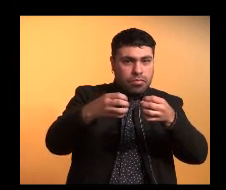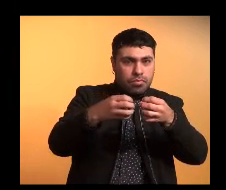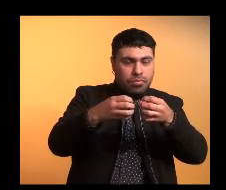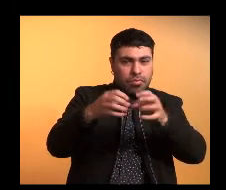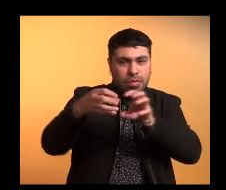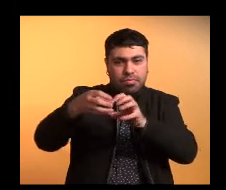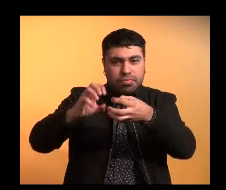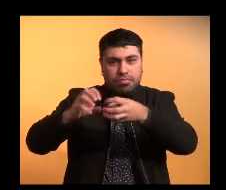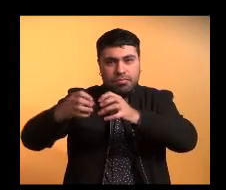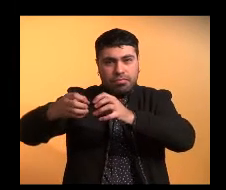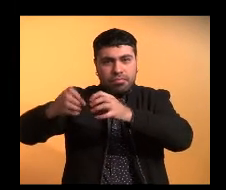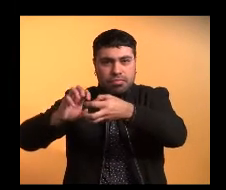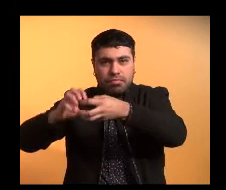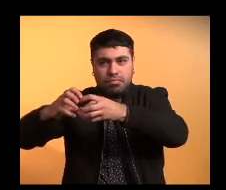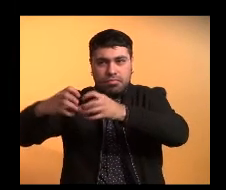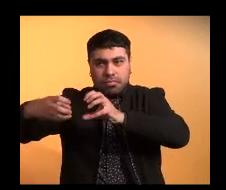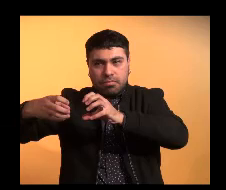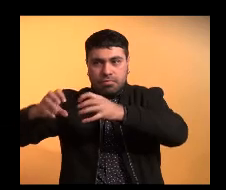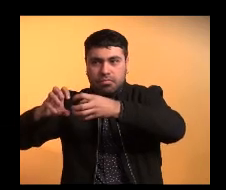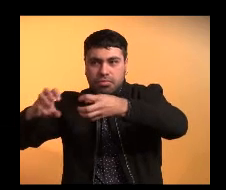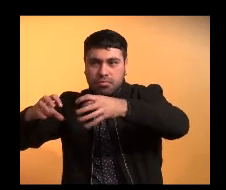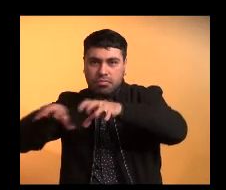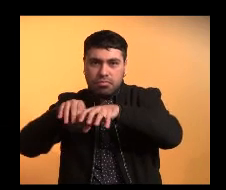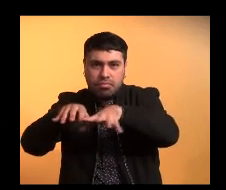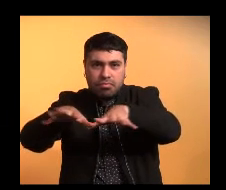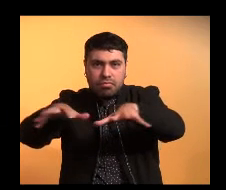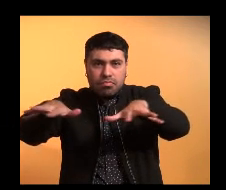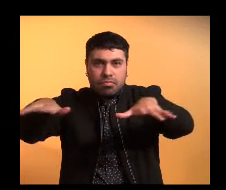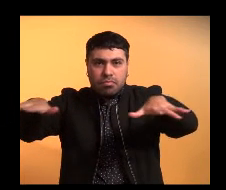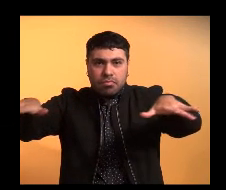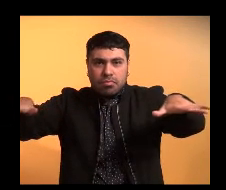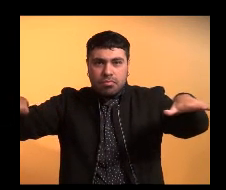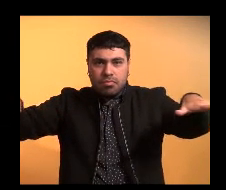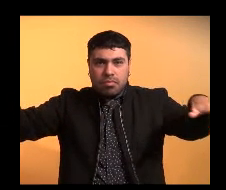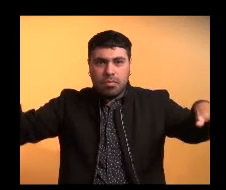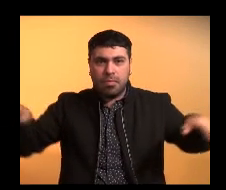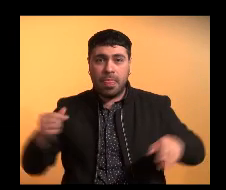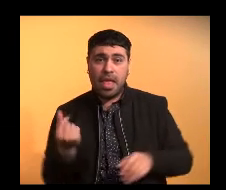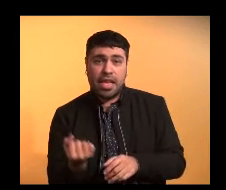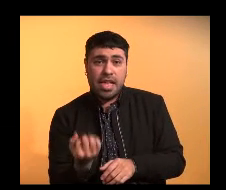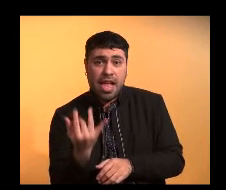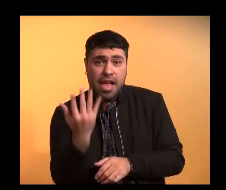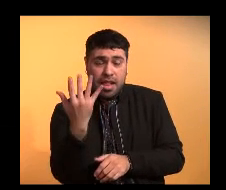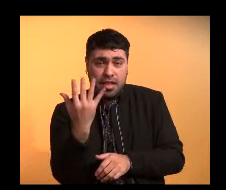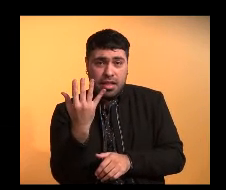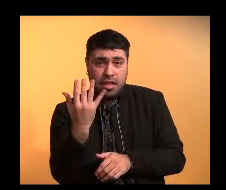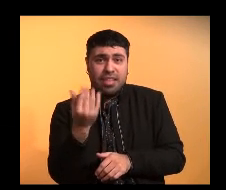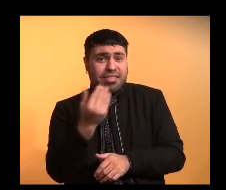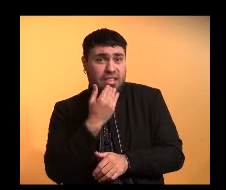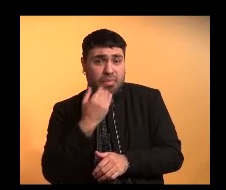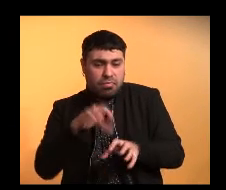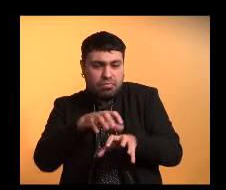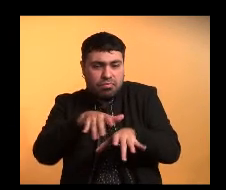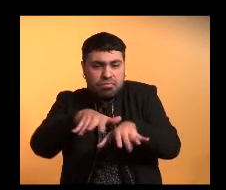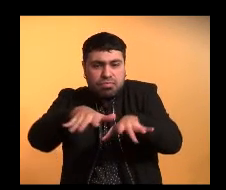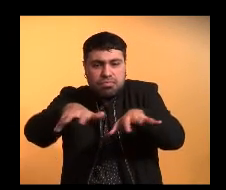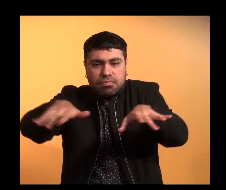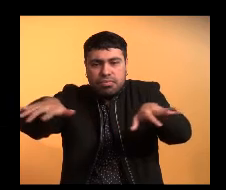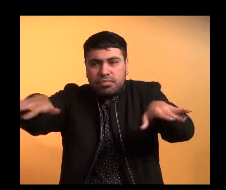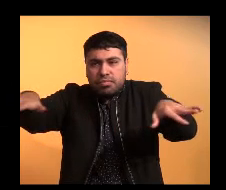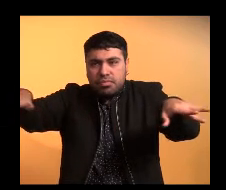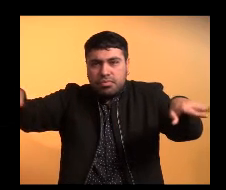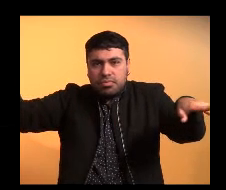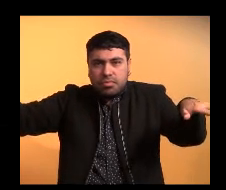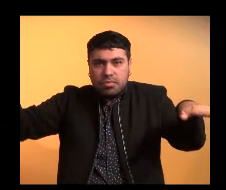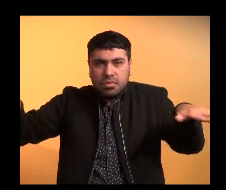rompiendo el sustrato, van rompiendo el fondo, y de esa forma va desplazando a las algas que ahí están. Entonces hay una serie de algas que tienen estrategias, por